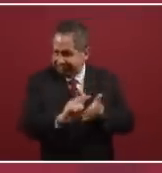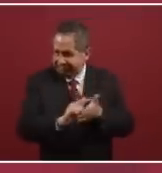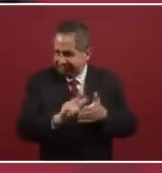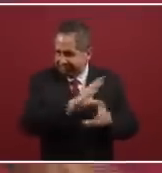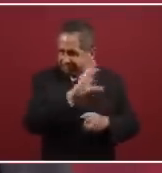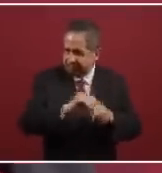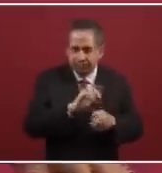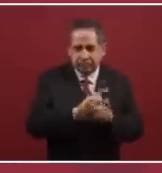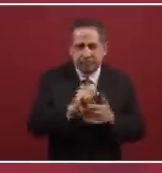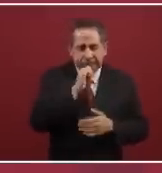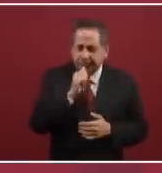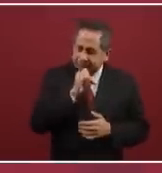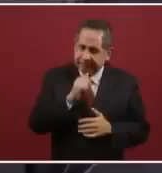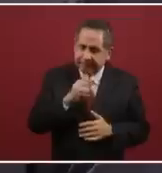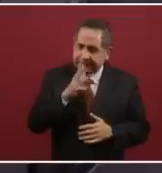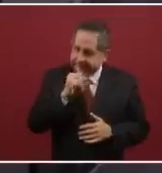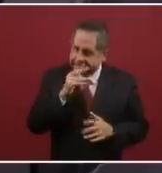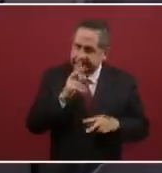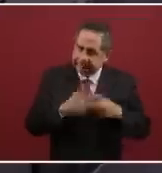limpiar toda la estructura,